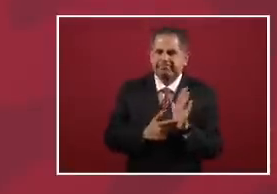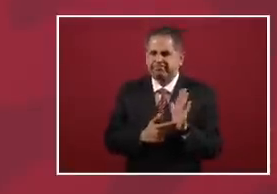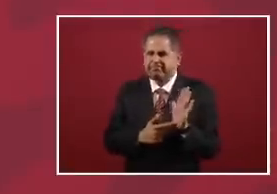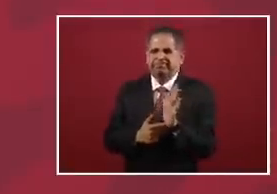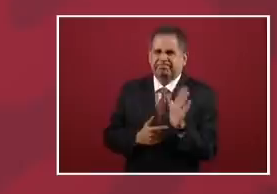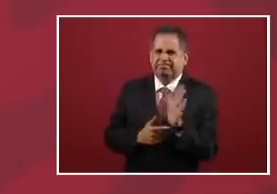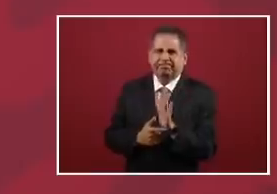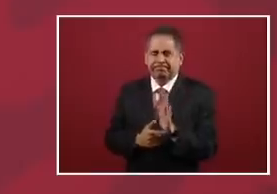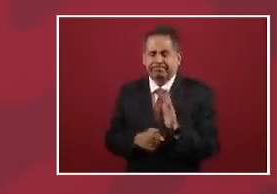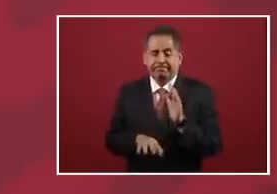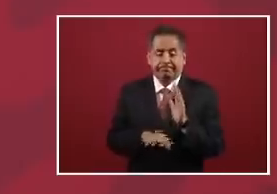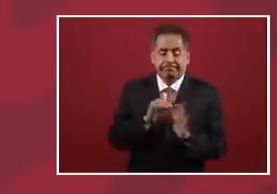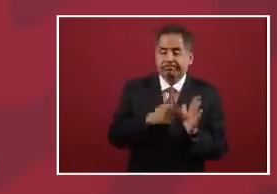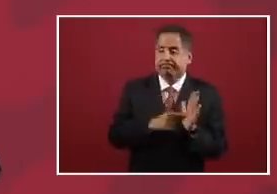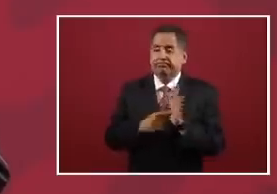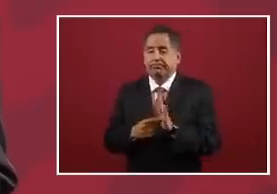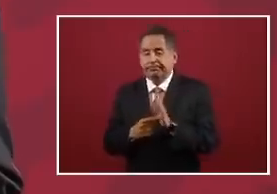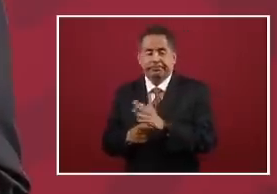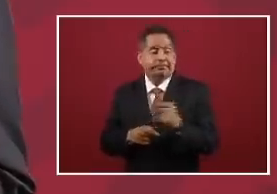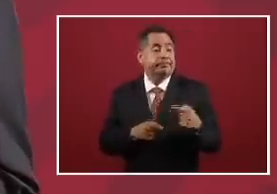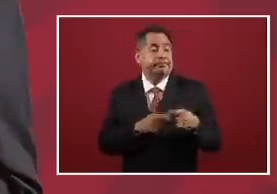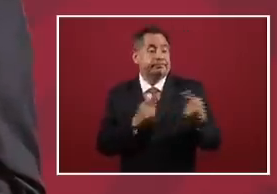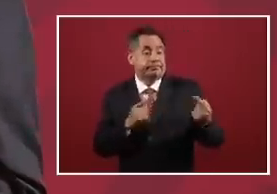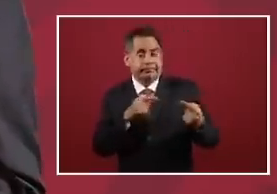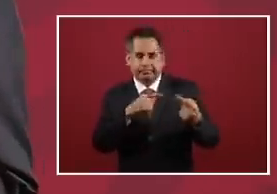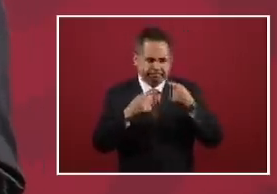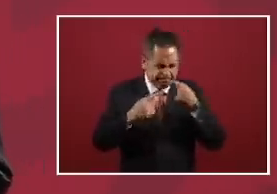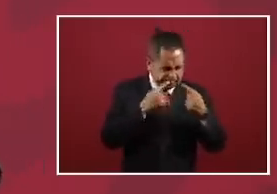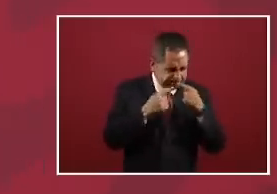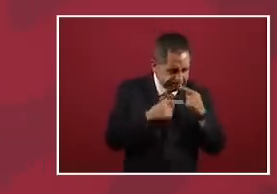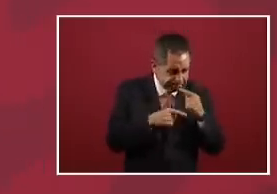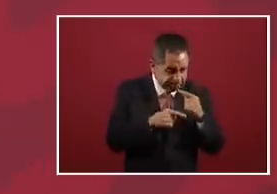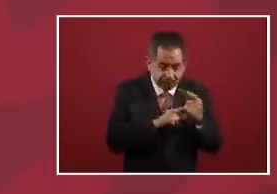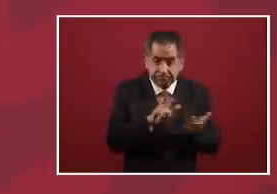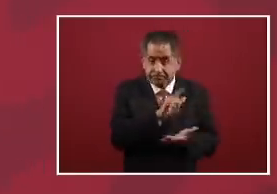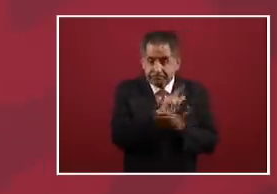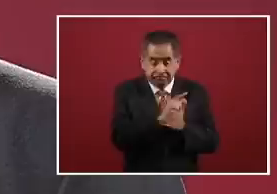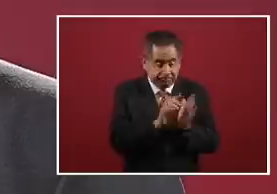Nuestros adversarios se